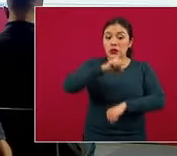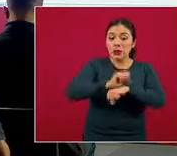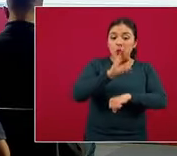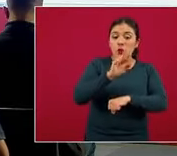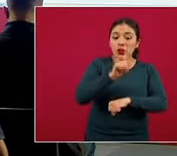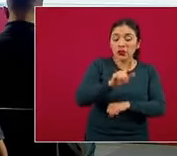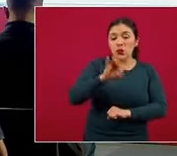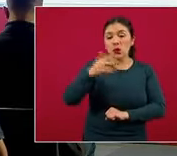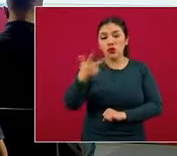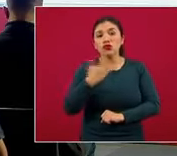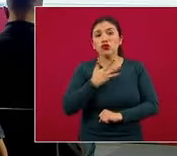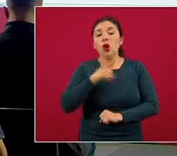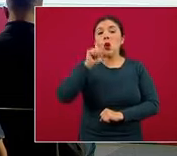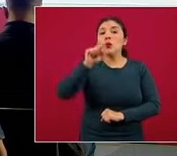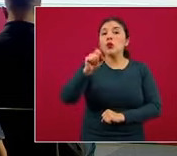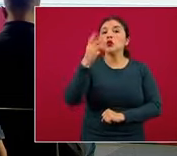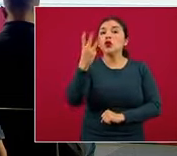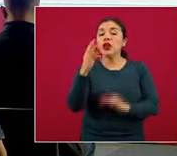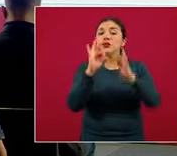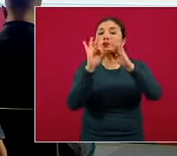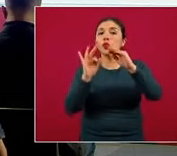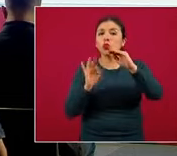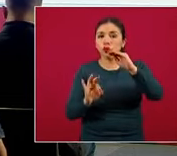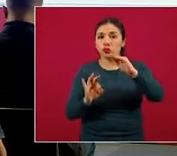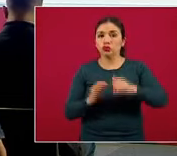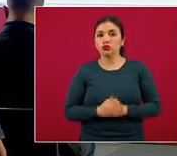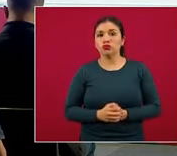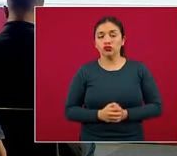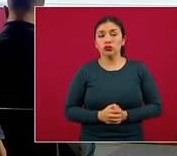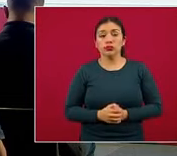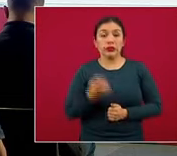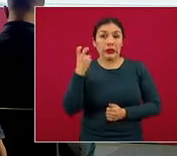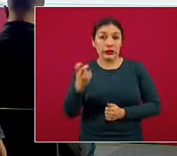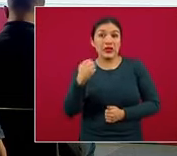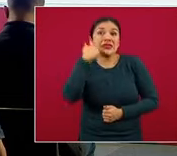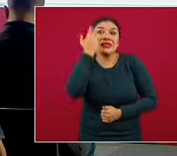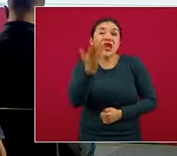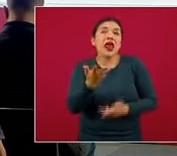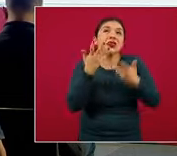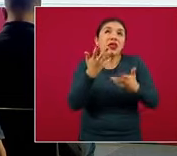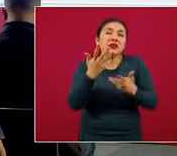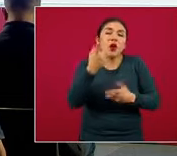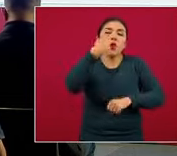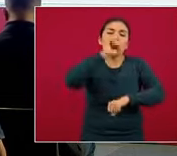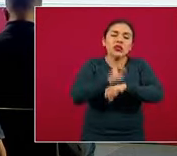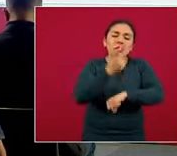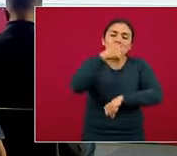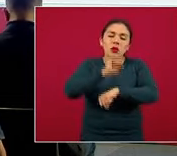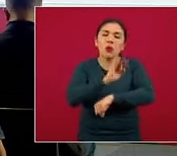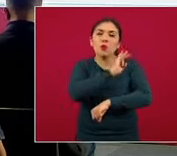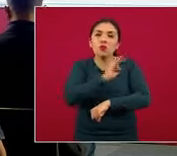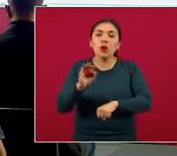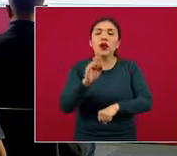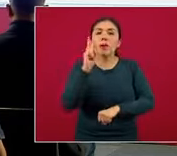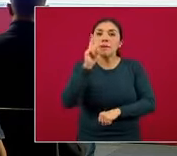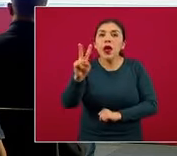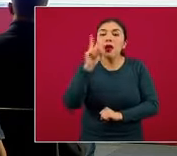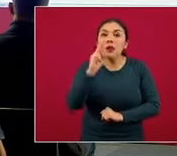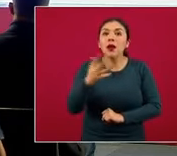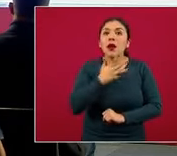tenemos 0.3 puntos porcentuales. El objetivo, lógicamente, es que semana con semana podamos más bien tener